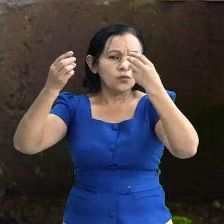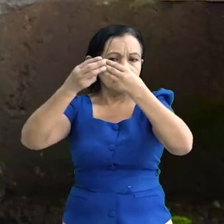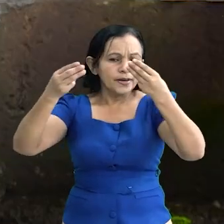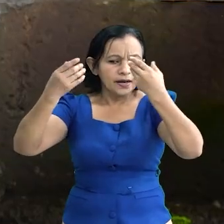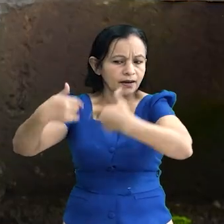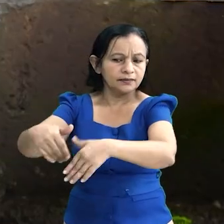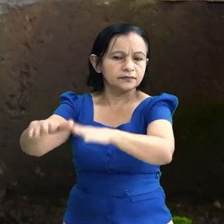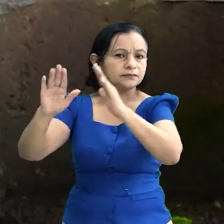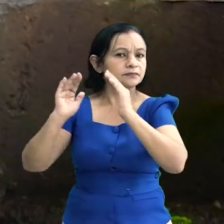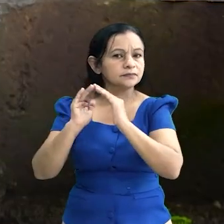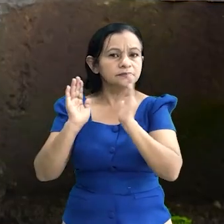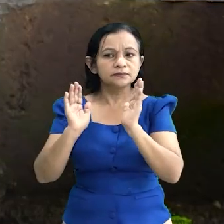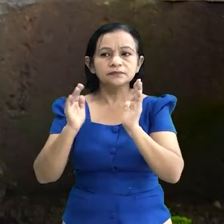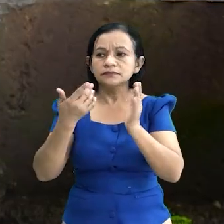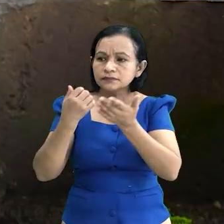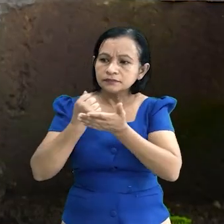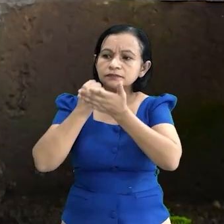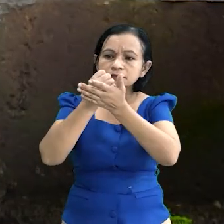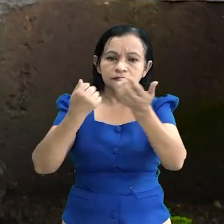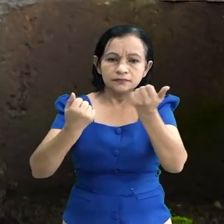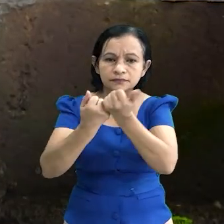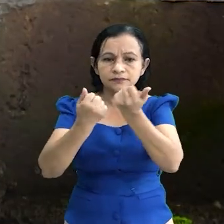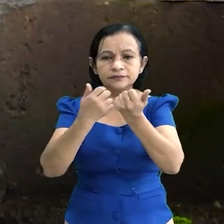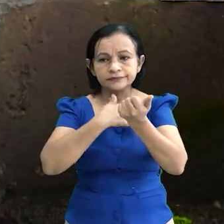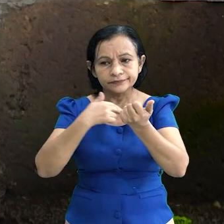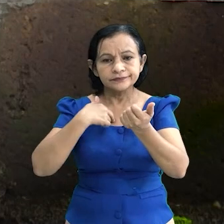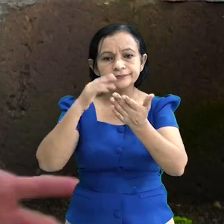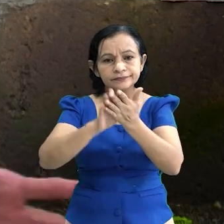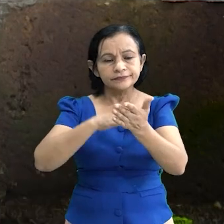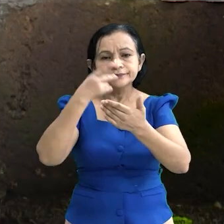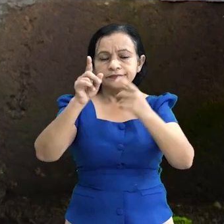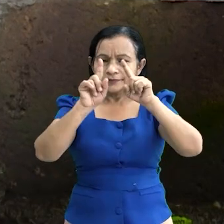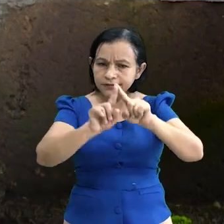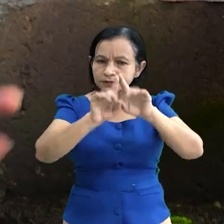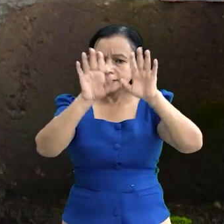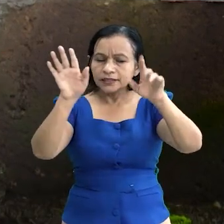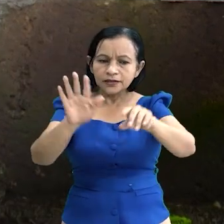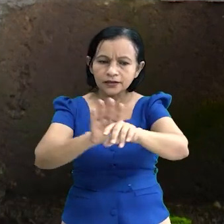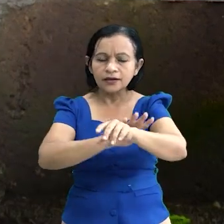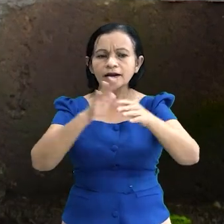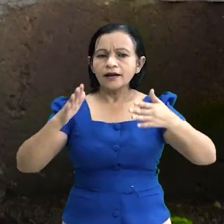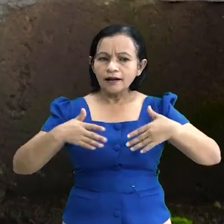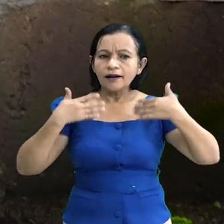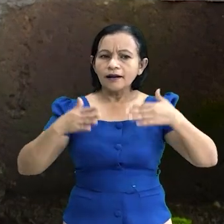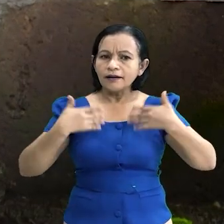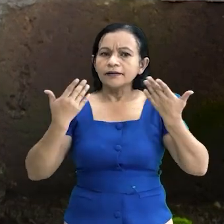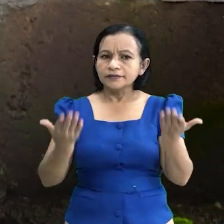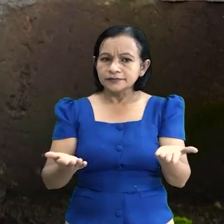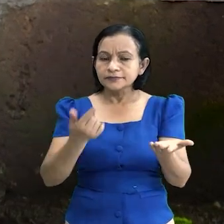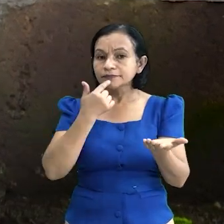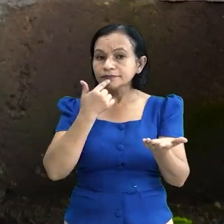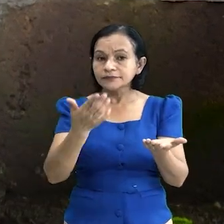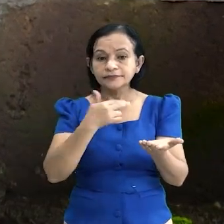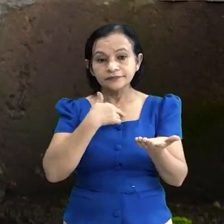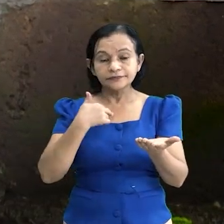Sentimos apoyados con esta la cuestión de que hicimos ese programa, mire, claro que nos sentimos alegres nosotros, ¿verdad? Porque